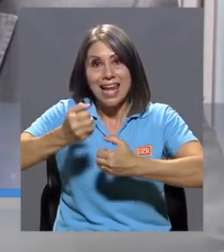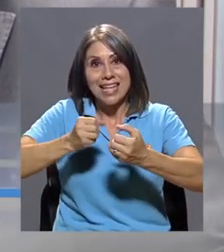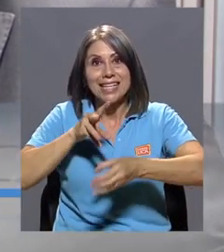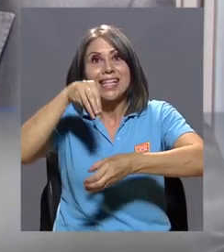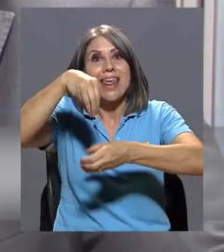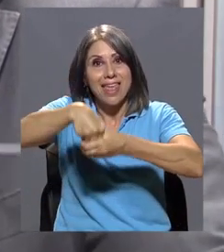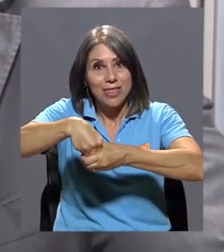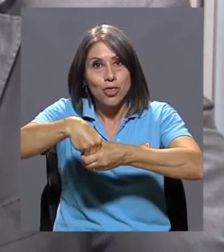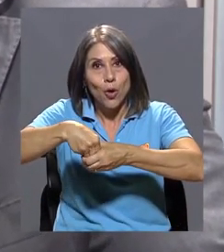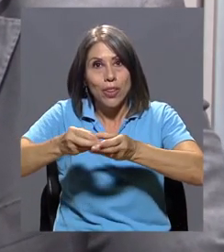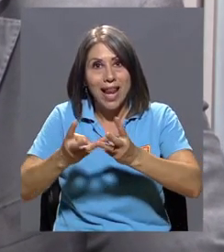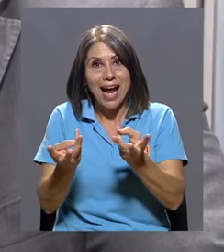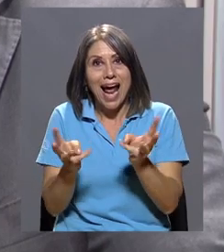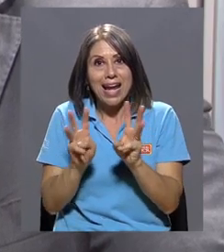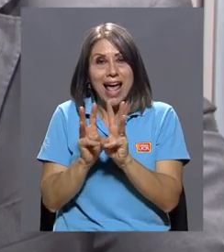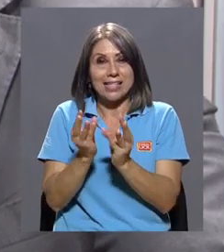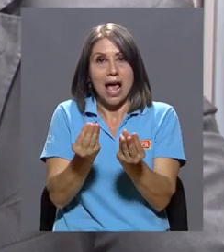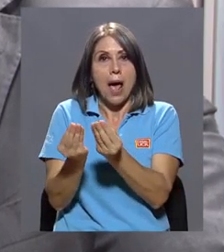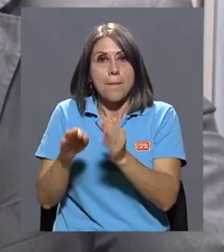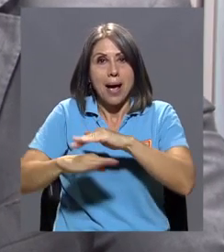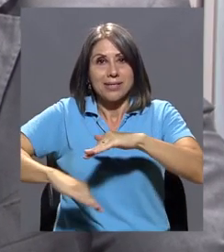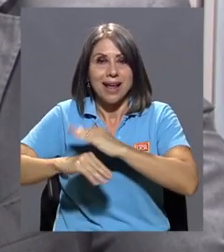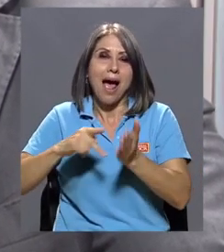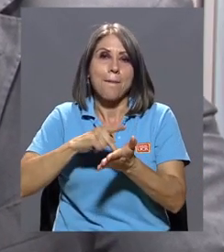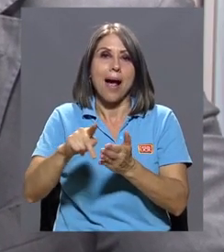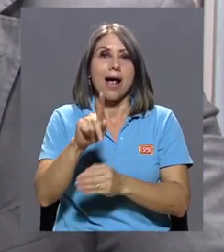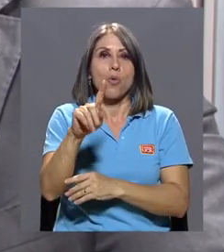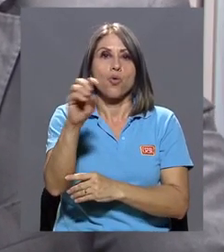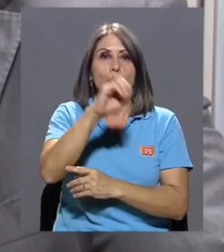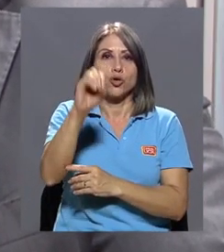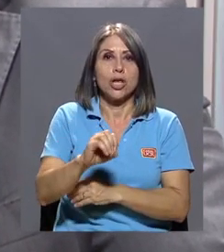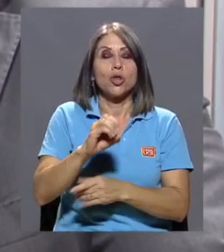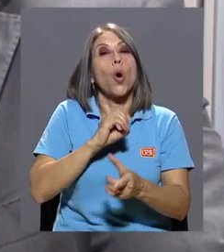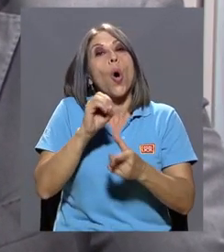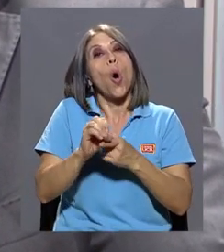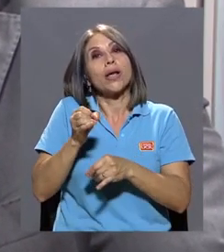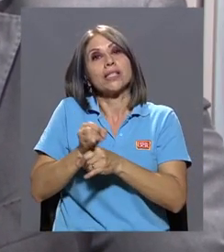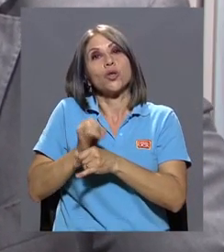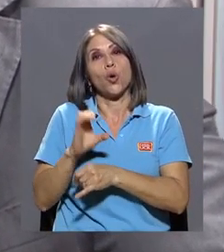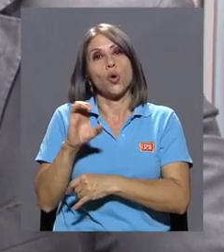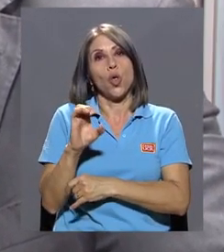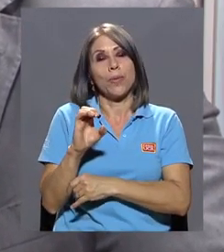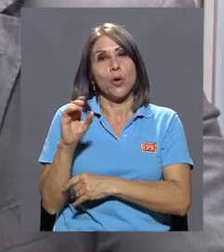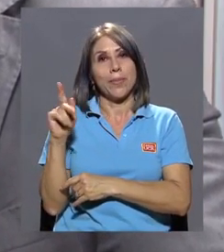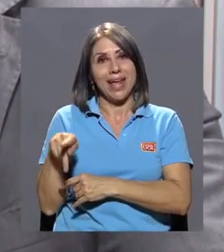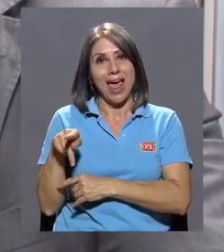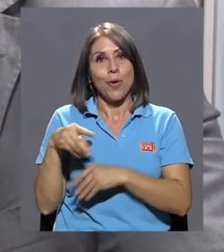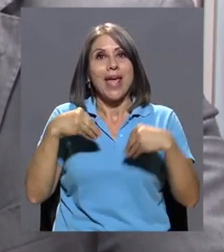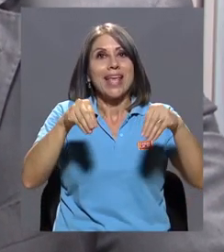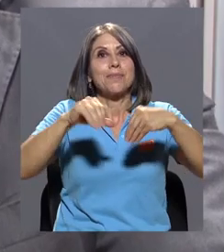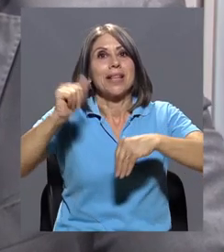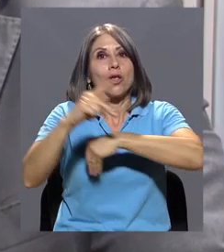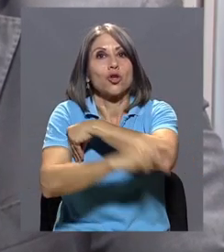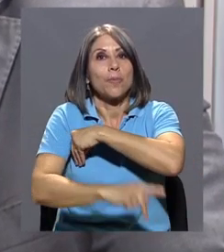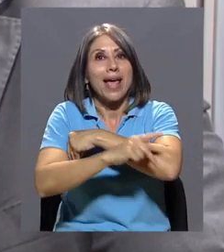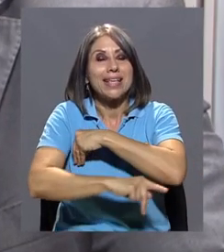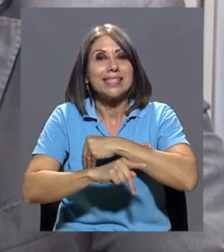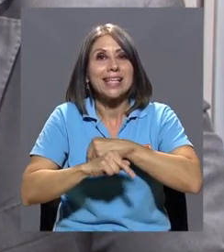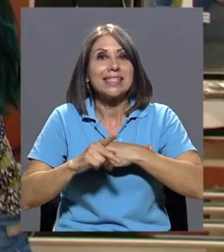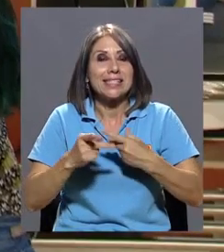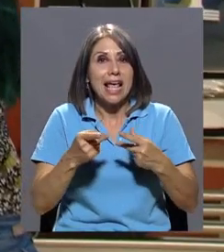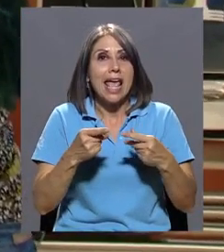entonces pagará un 1 por ciento o el cloro mero picado que exporta suero antiofídico y que la exportación está exenta